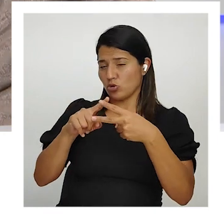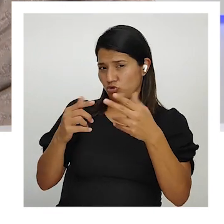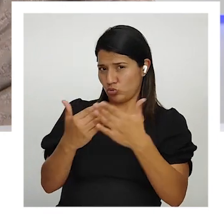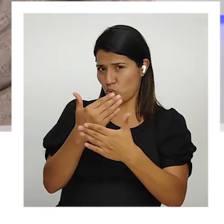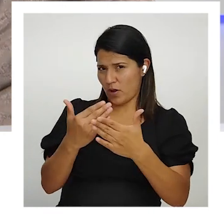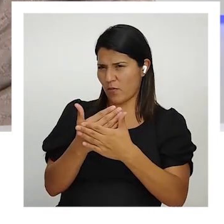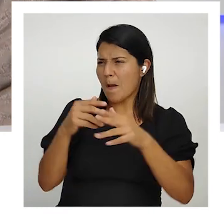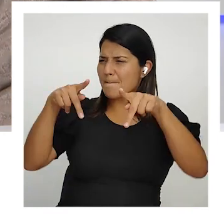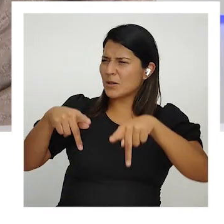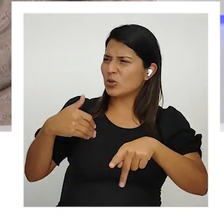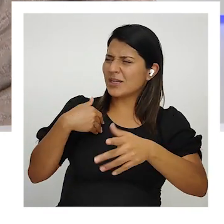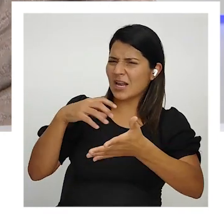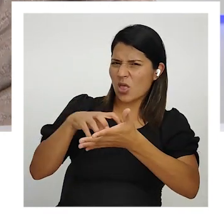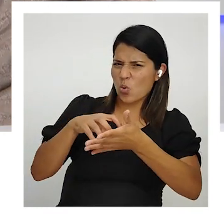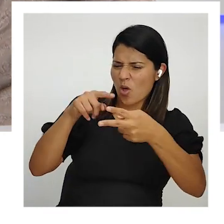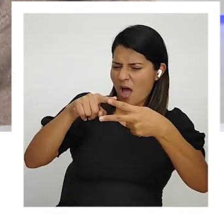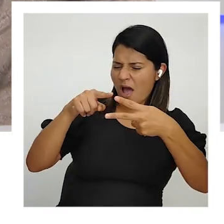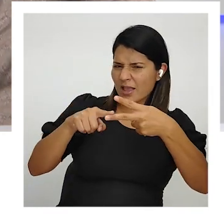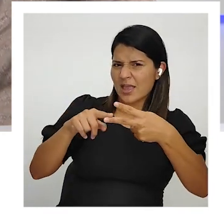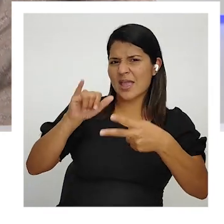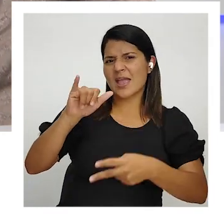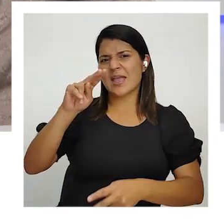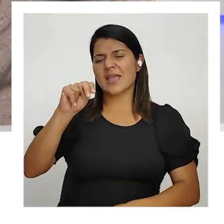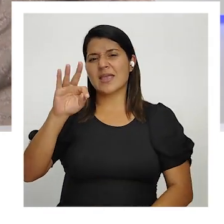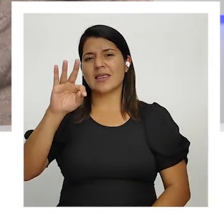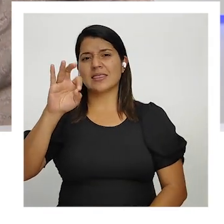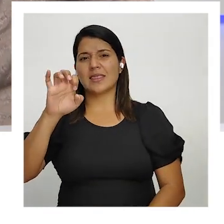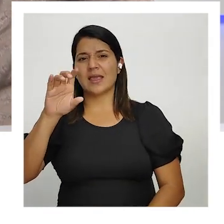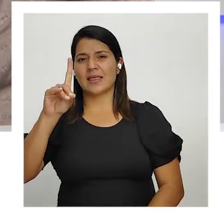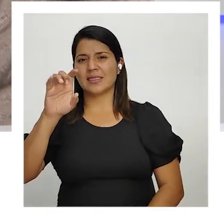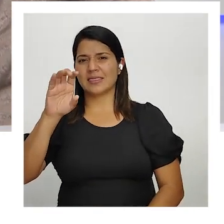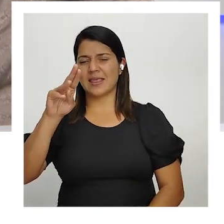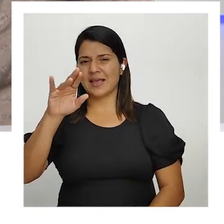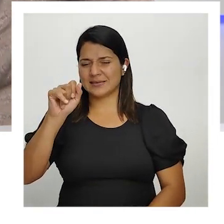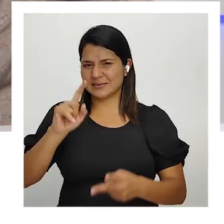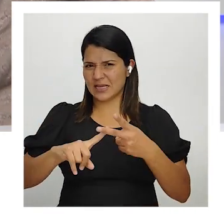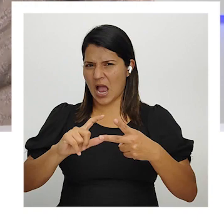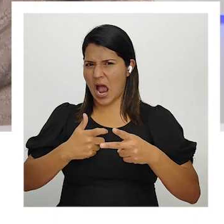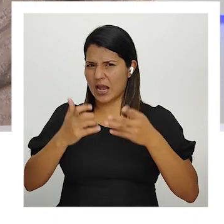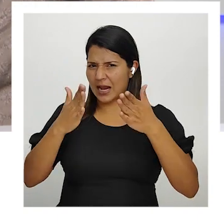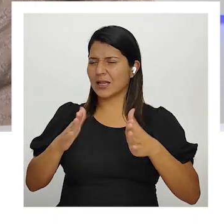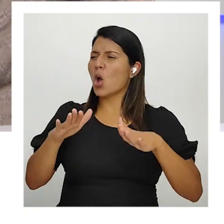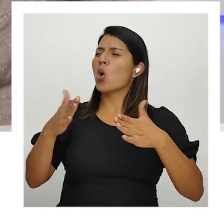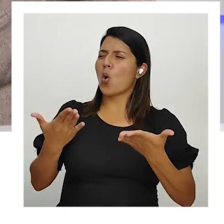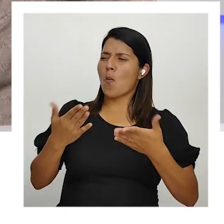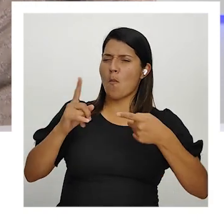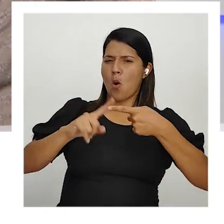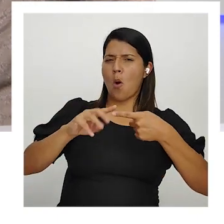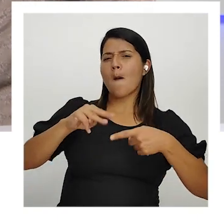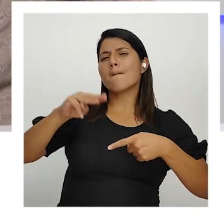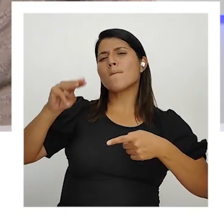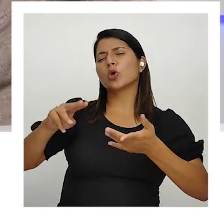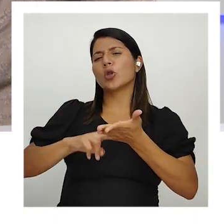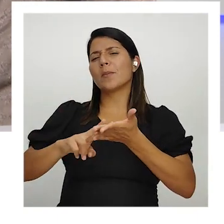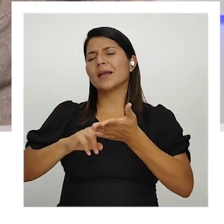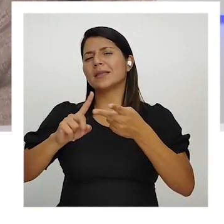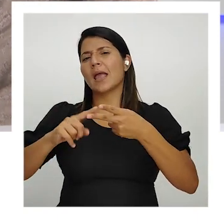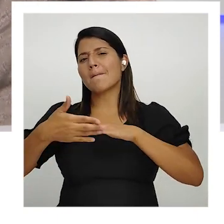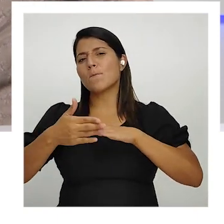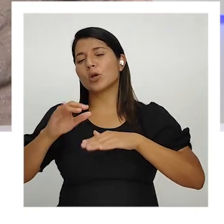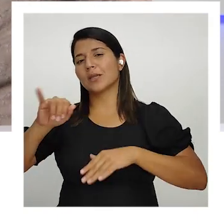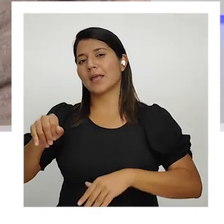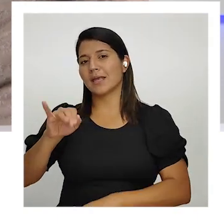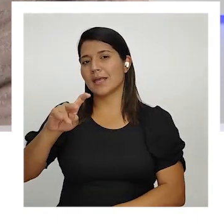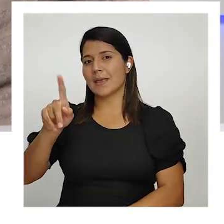en la población si se va a elegir intendencia, si se va a elegir alcaldía. ¿Cómo va a ser esa estructura en Monteverde y en Puerto Jiménez? Claro,